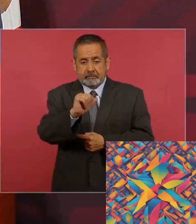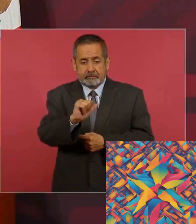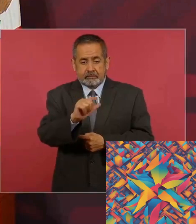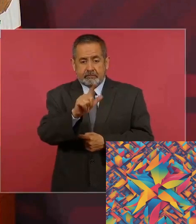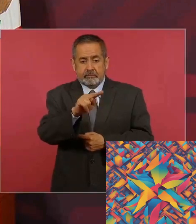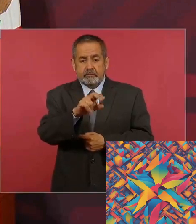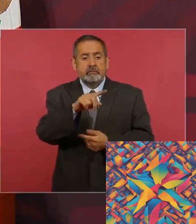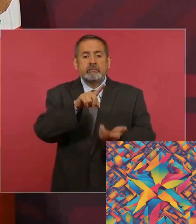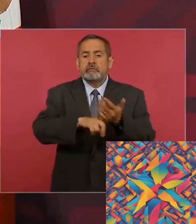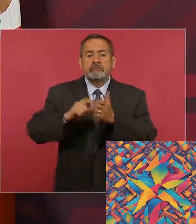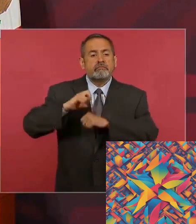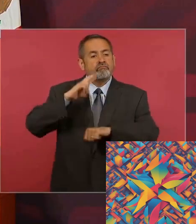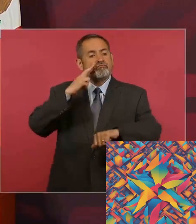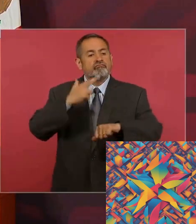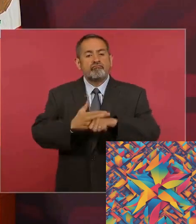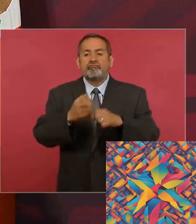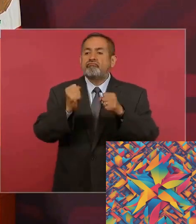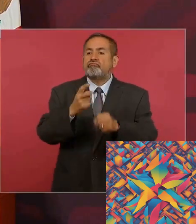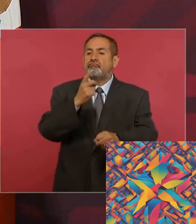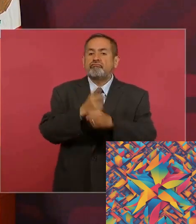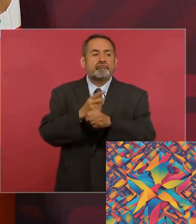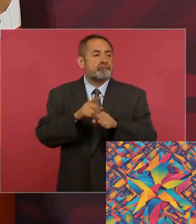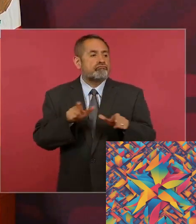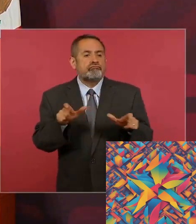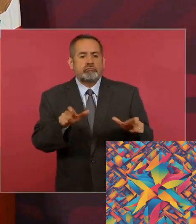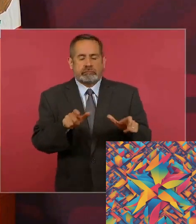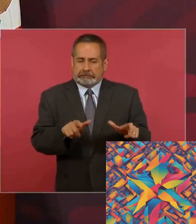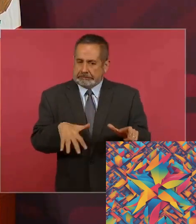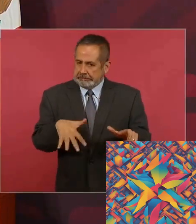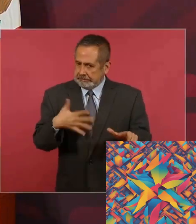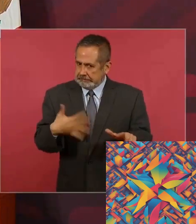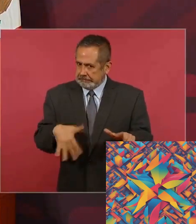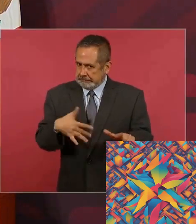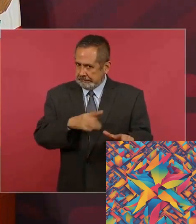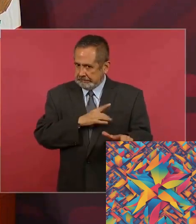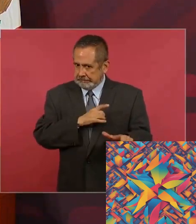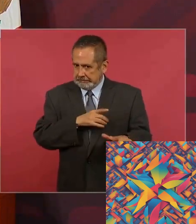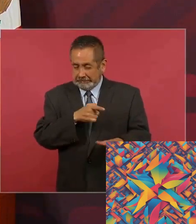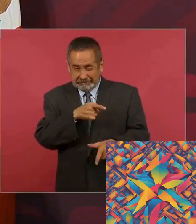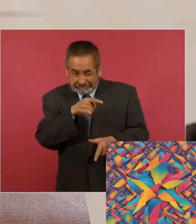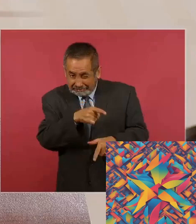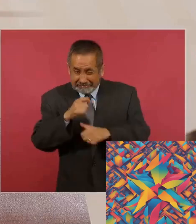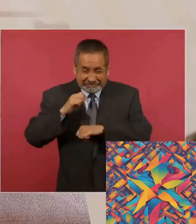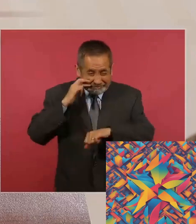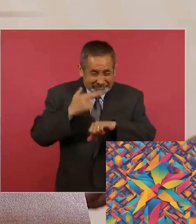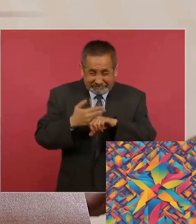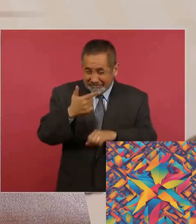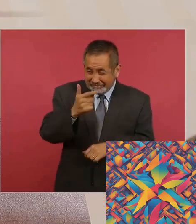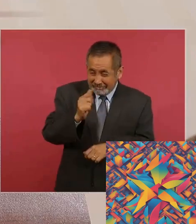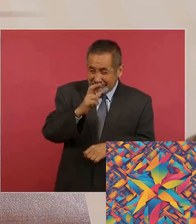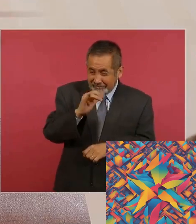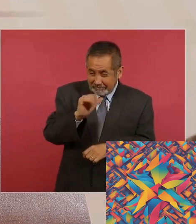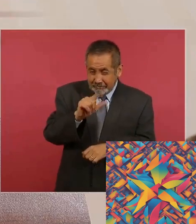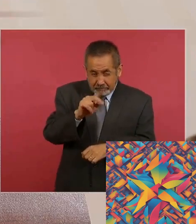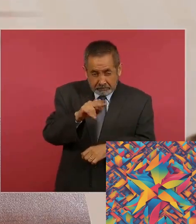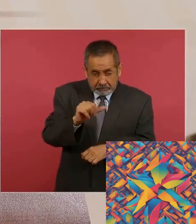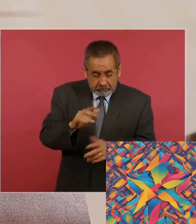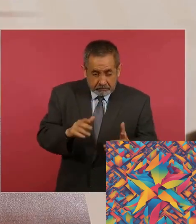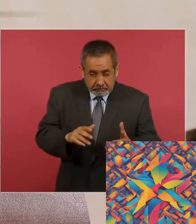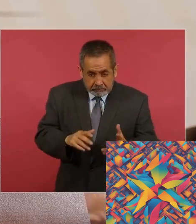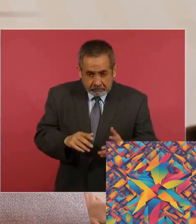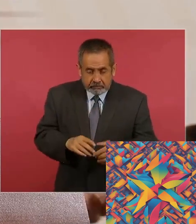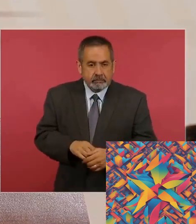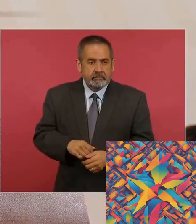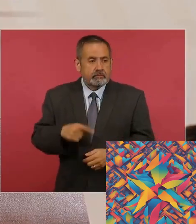la ceremonia del grito de independencia. Todos juntos alzaremos la voz para gritar con orgullo: ¡Viva México! ¡Viva nuestro